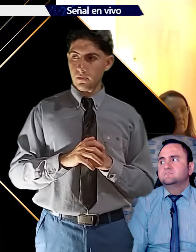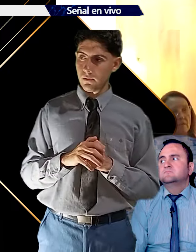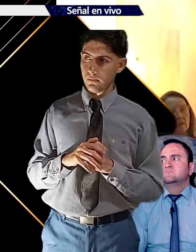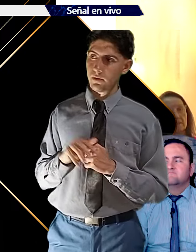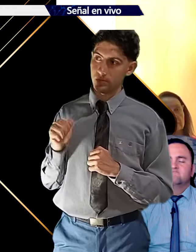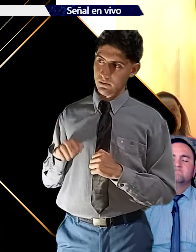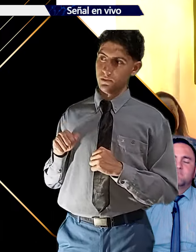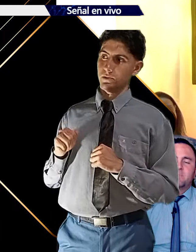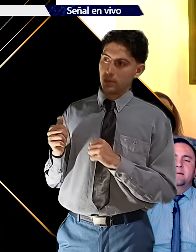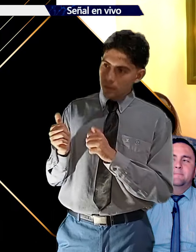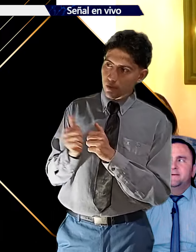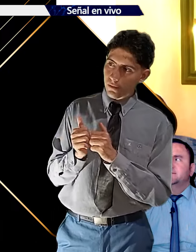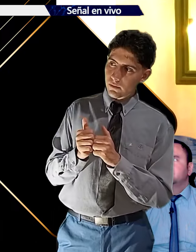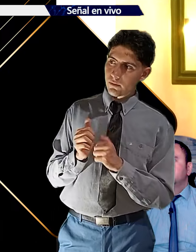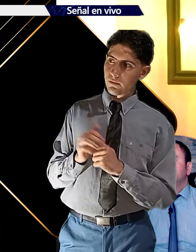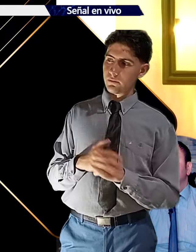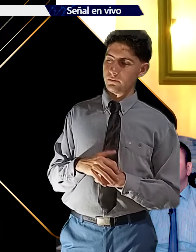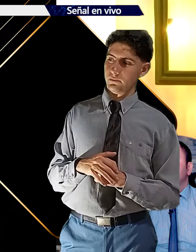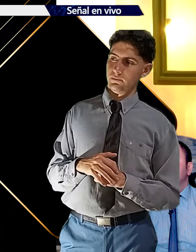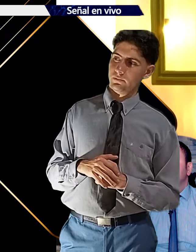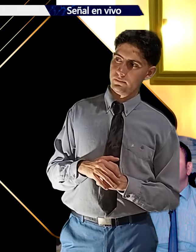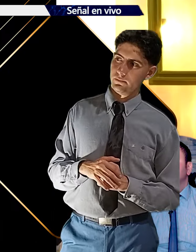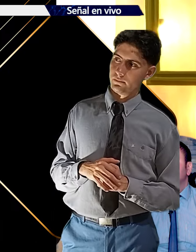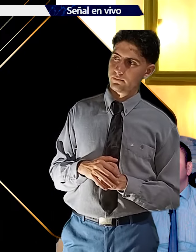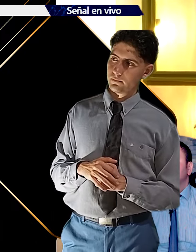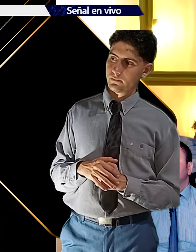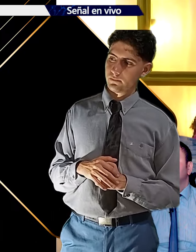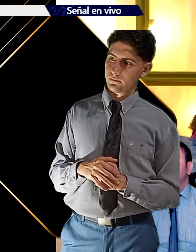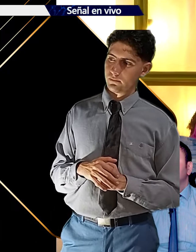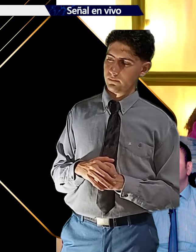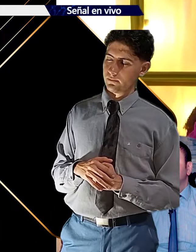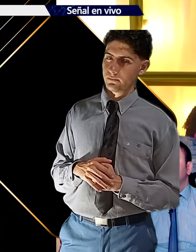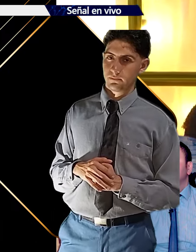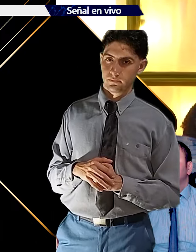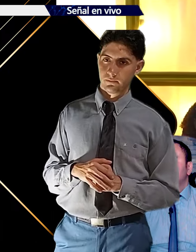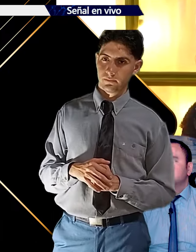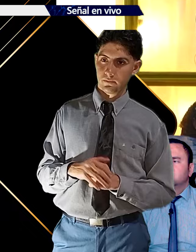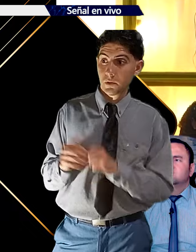que yo pasé mucho al lado de él en la integración. Le dije, pero sí pasaste.